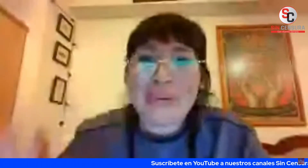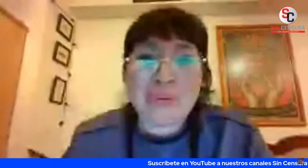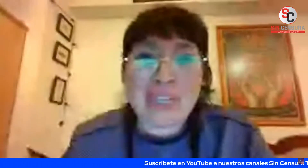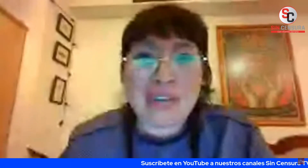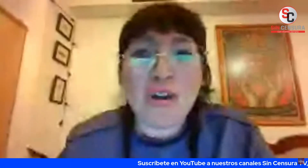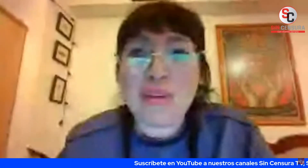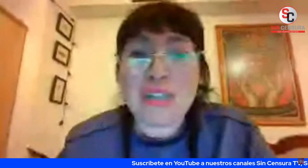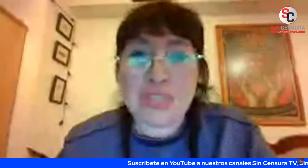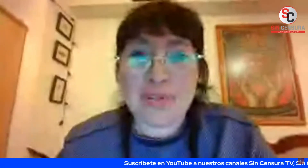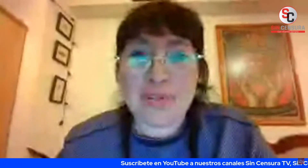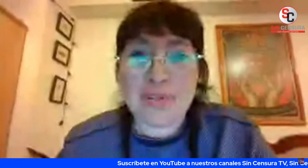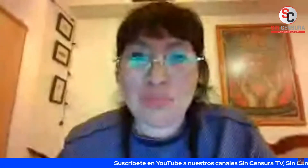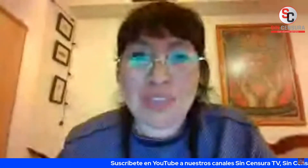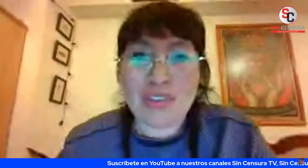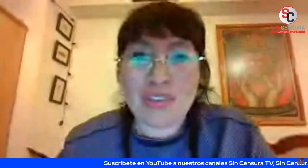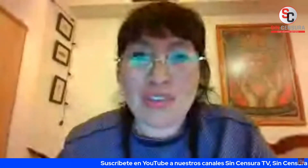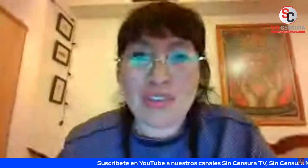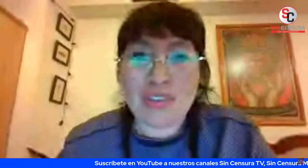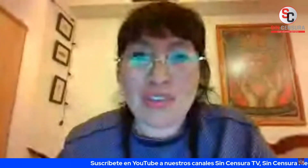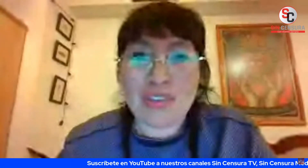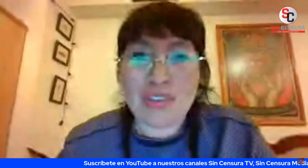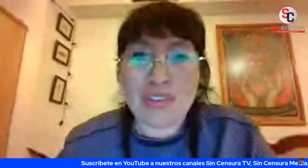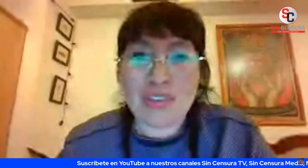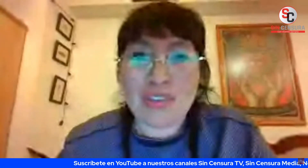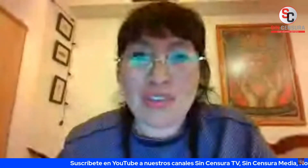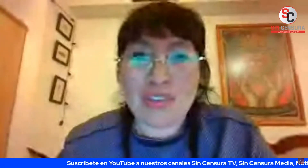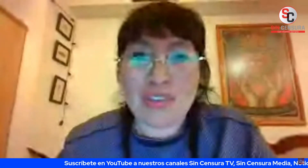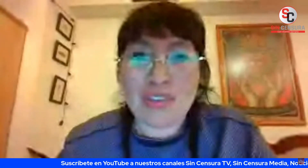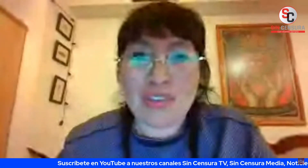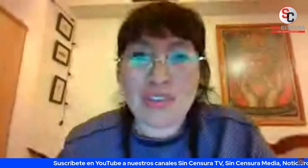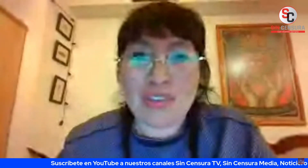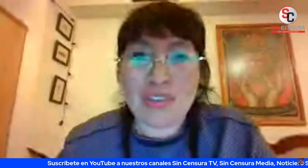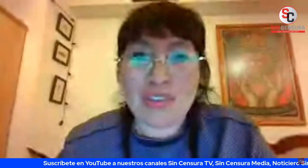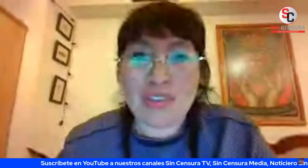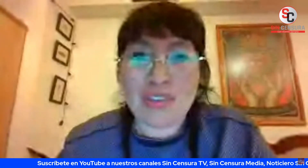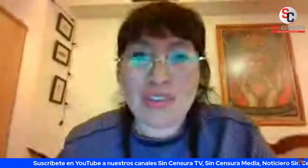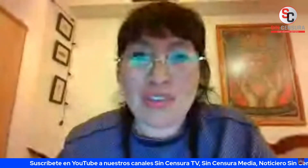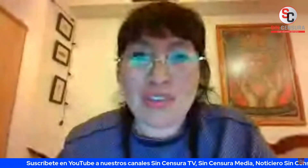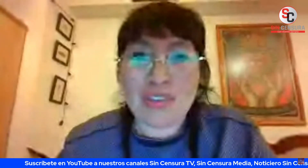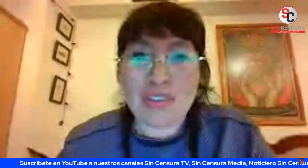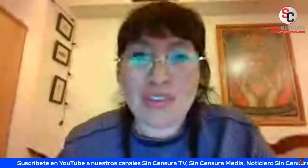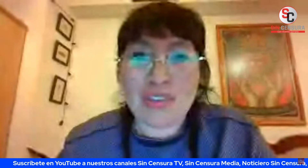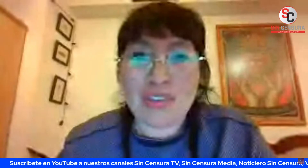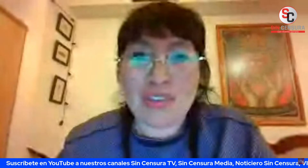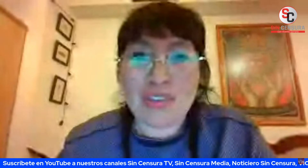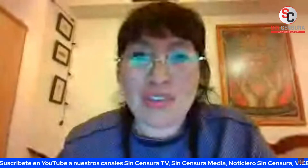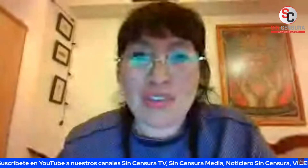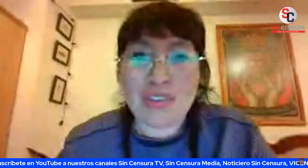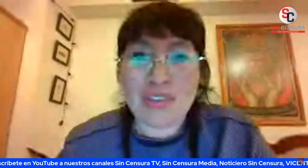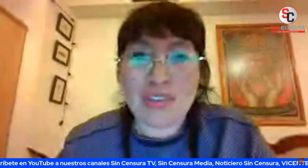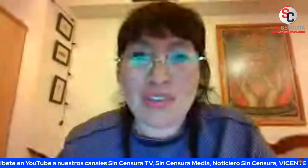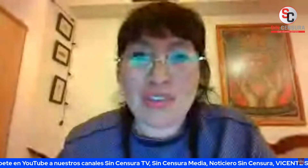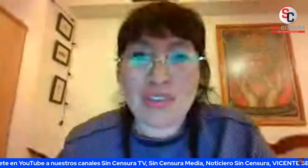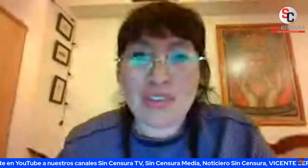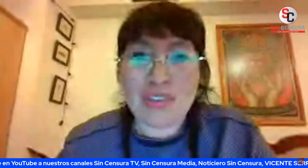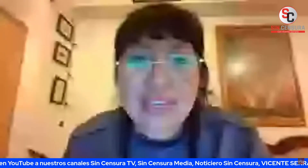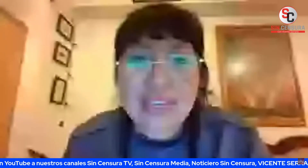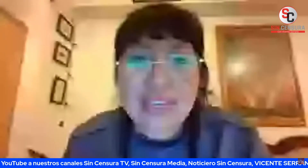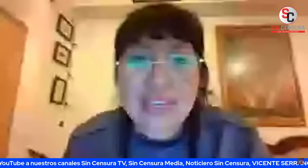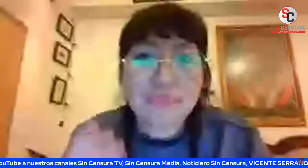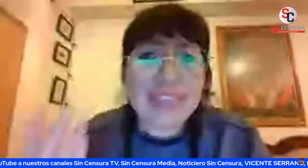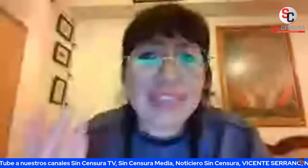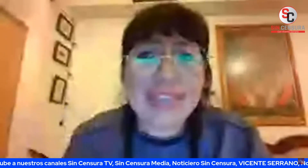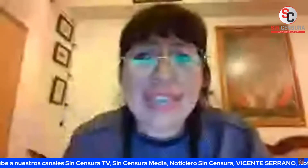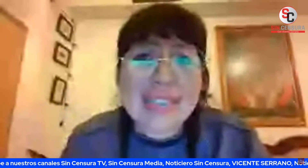medios privados tengan que hacer comunicación social pública. Es una contradicción de origen. Y es ahí en donde lo que